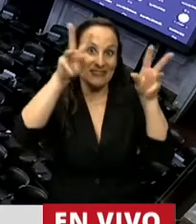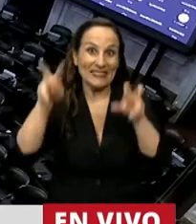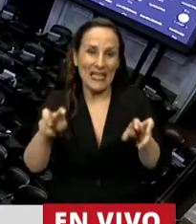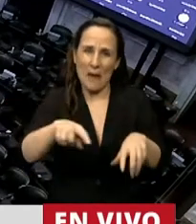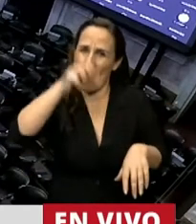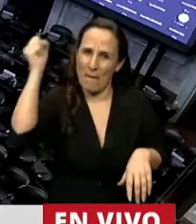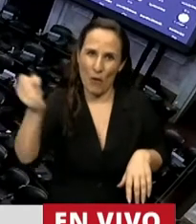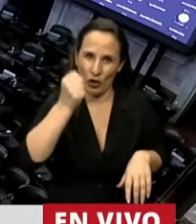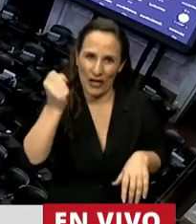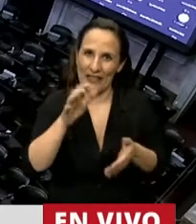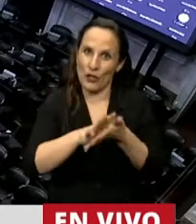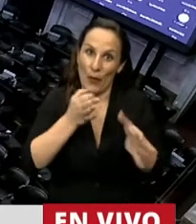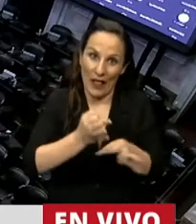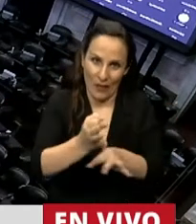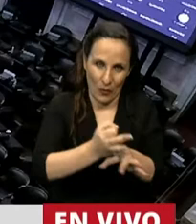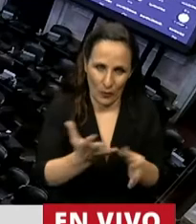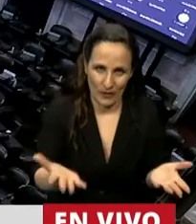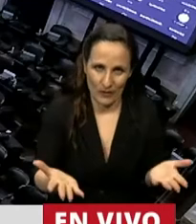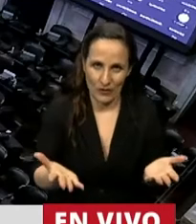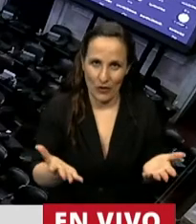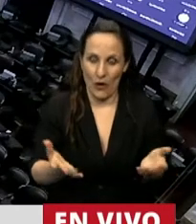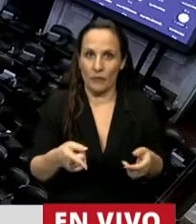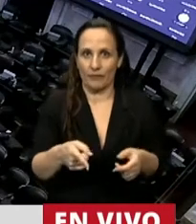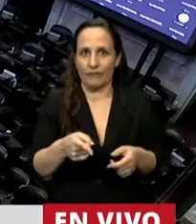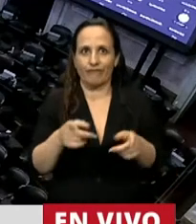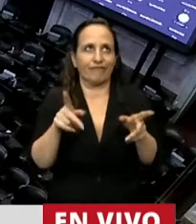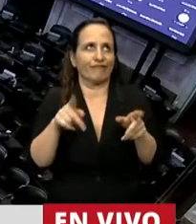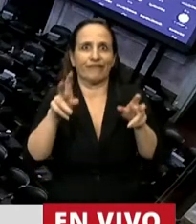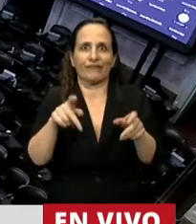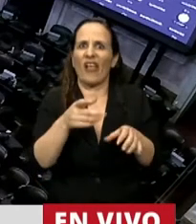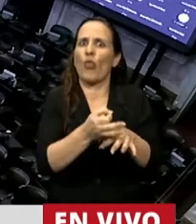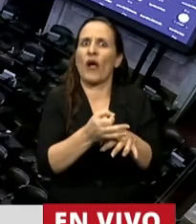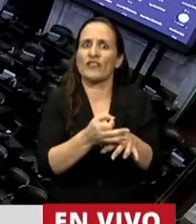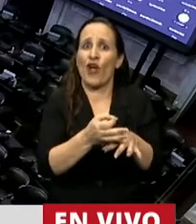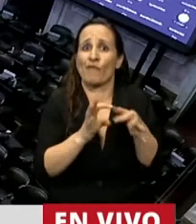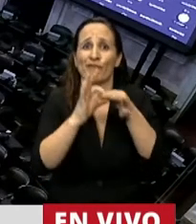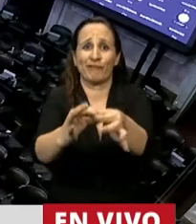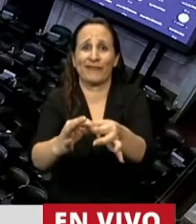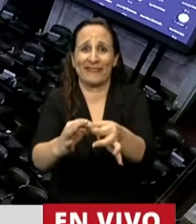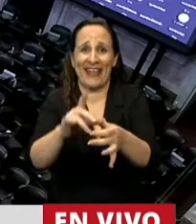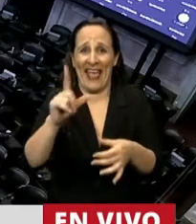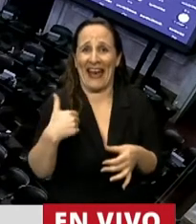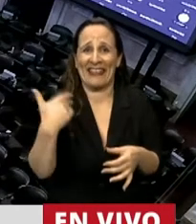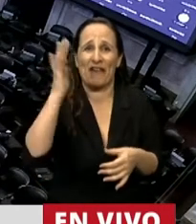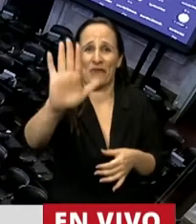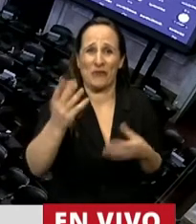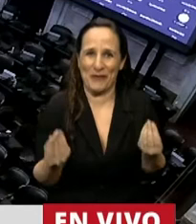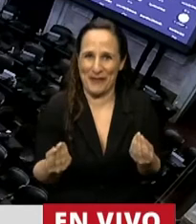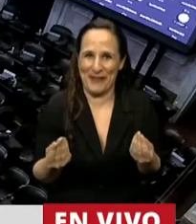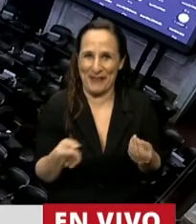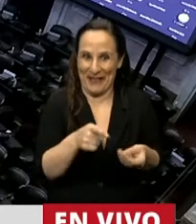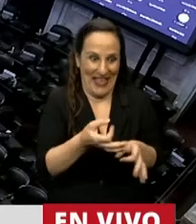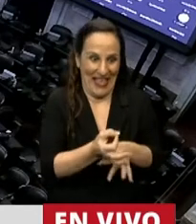tan importante como es la educación, que en definitiva es discutir el futuro de nuestro país. La educación es la herramienta